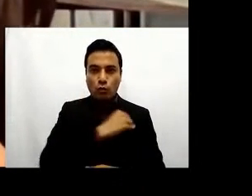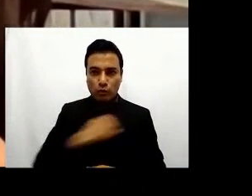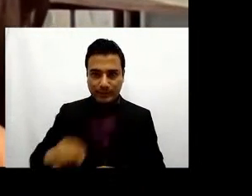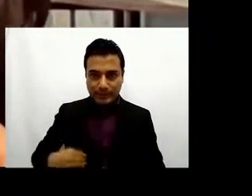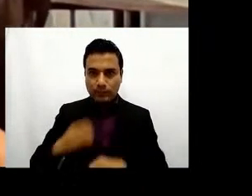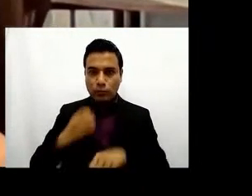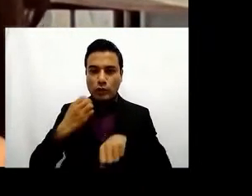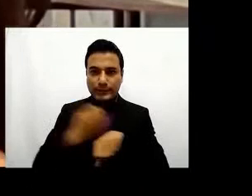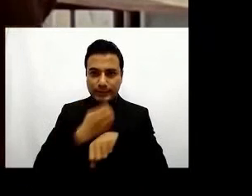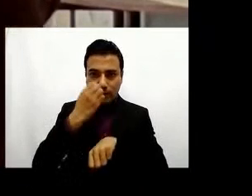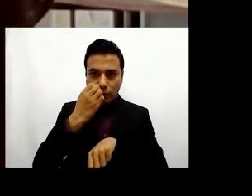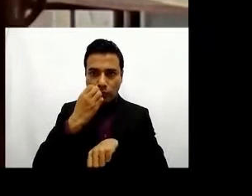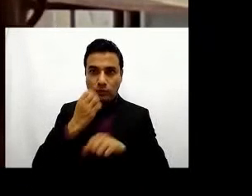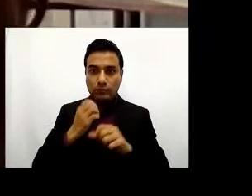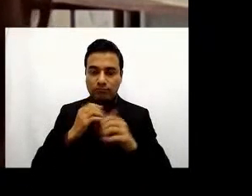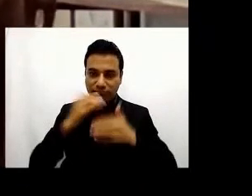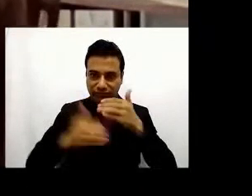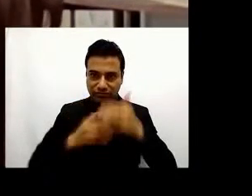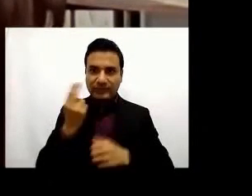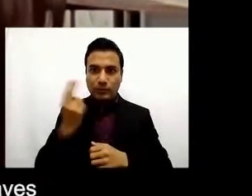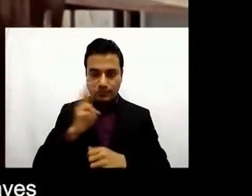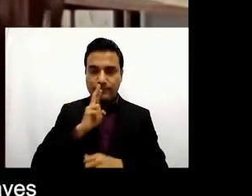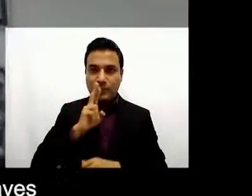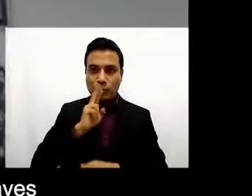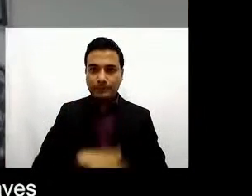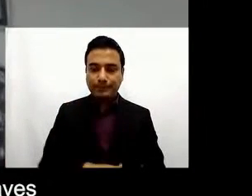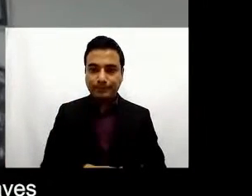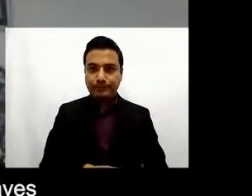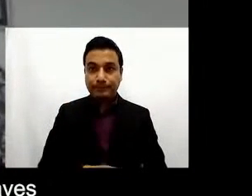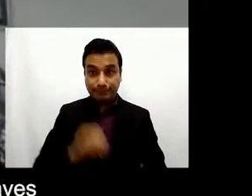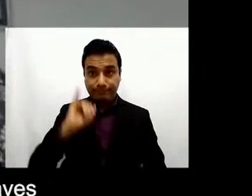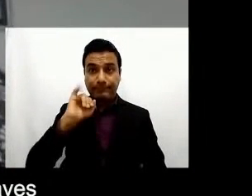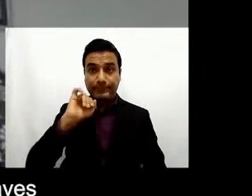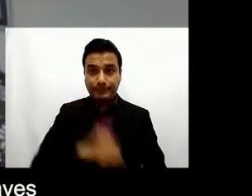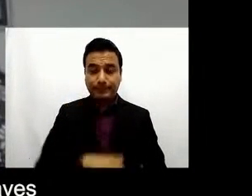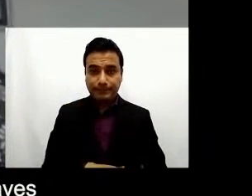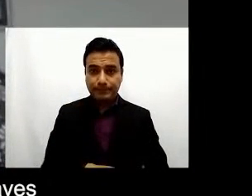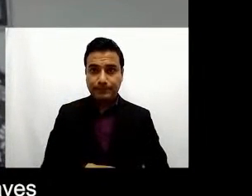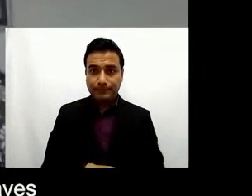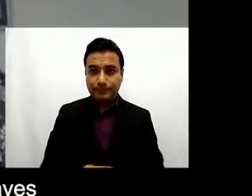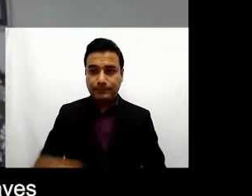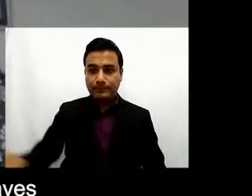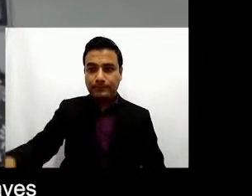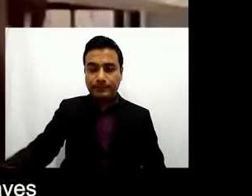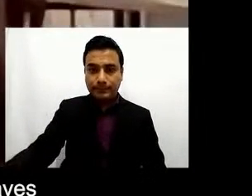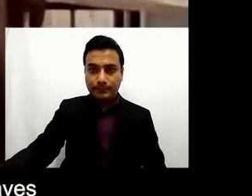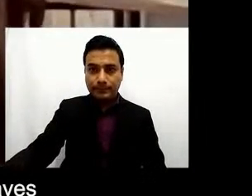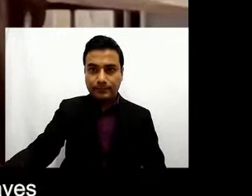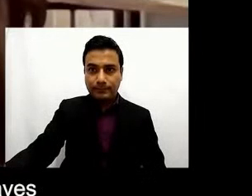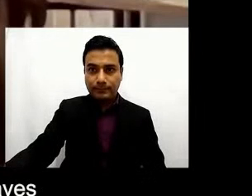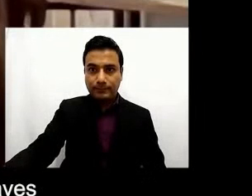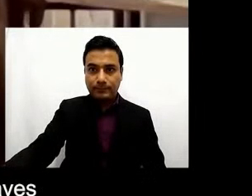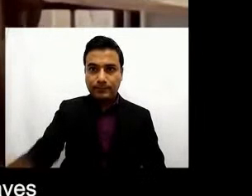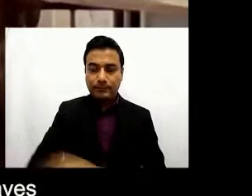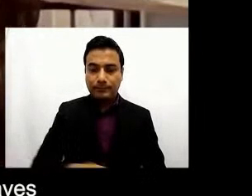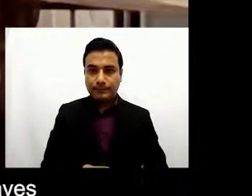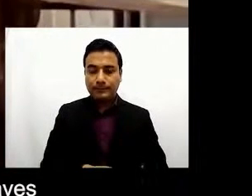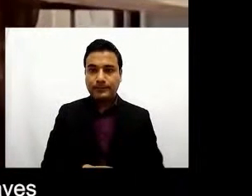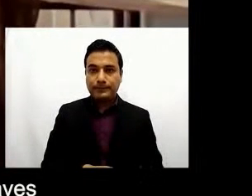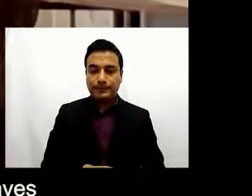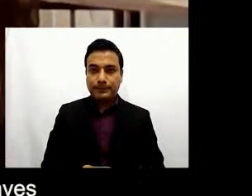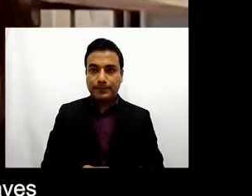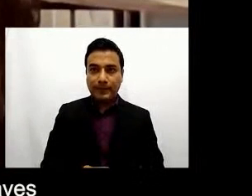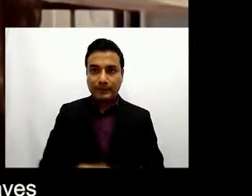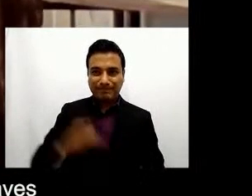estatal, por ejemplo. Sí, por supuesto, identificar como los puntos claves de